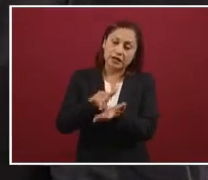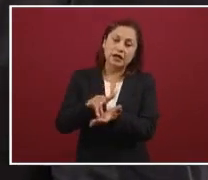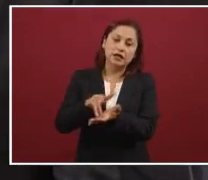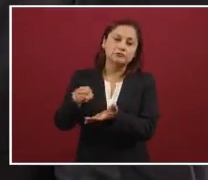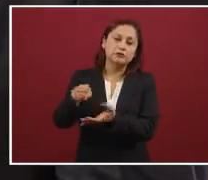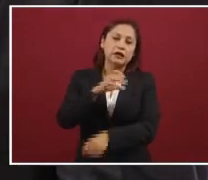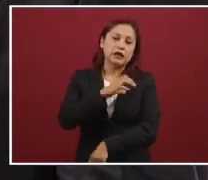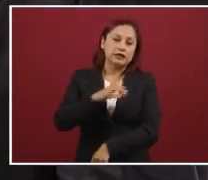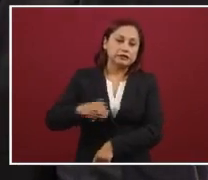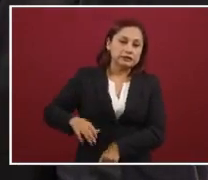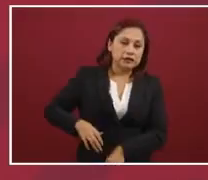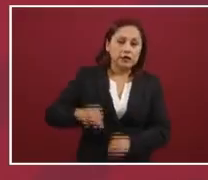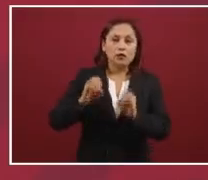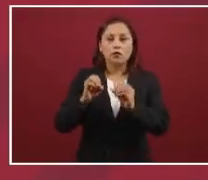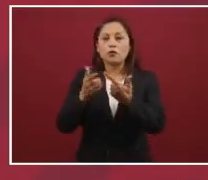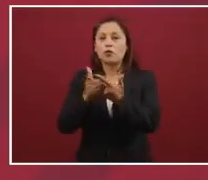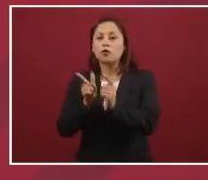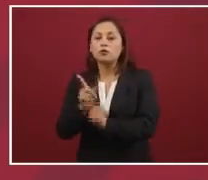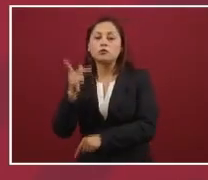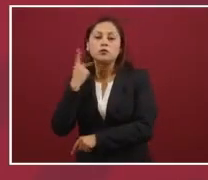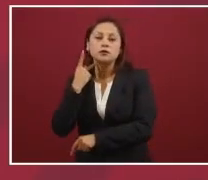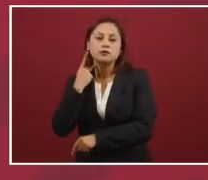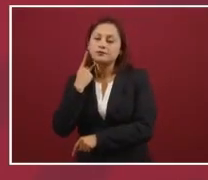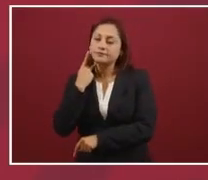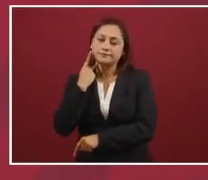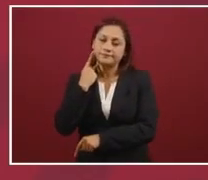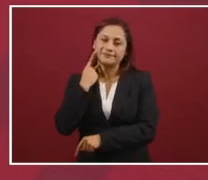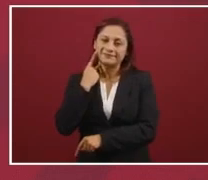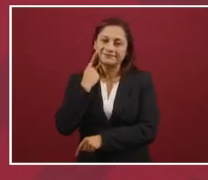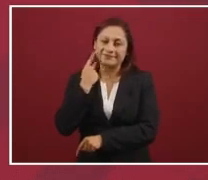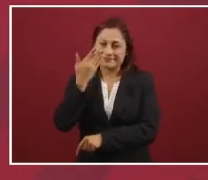partidos, todo esto que hacían